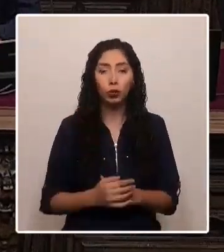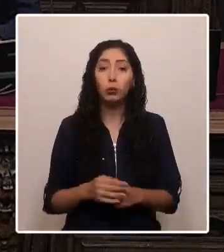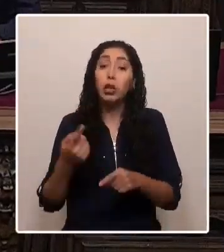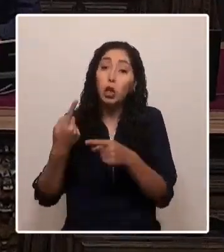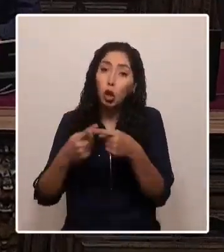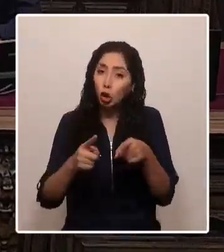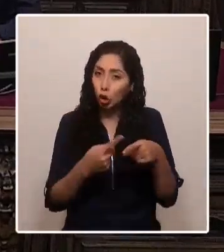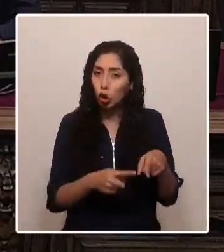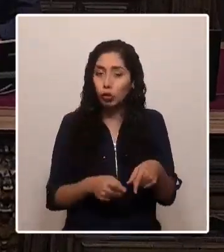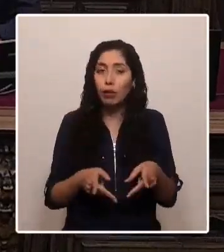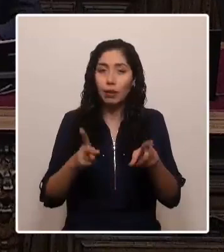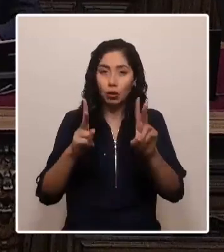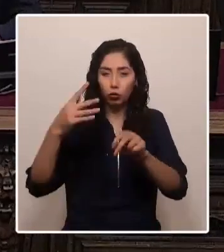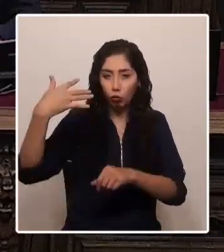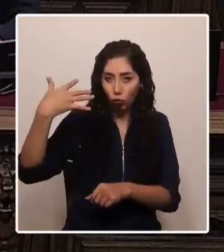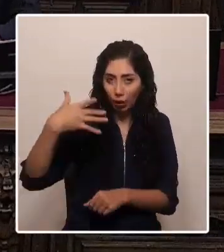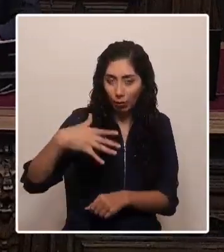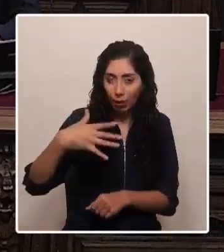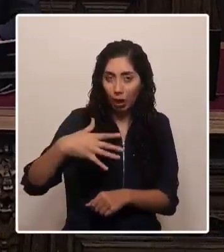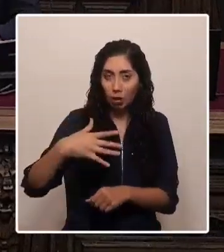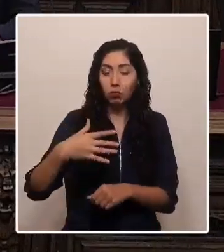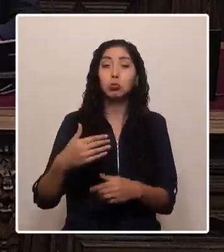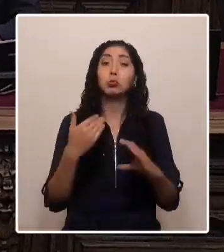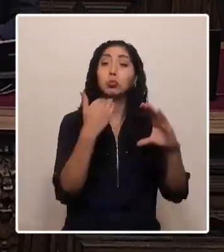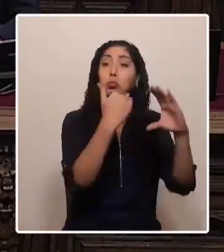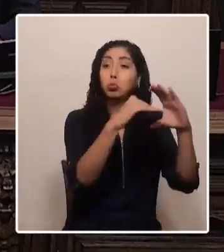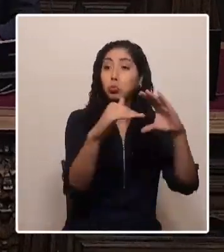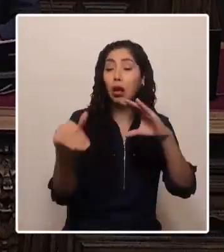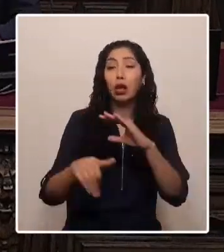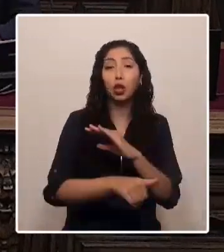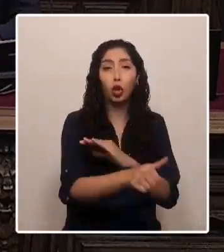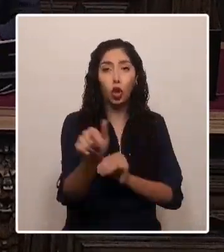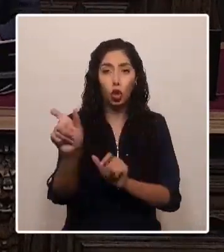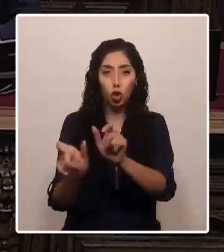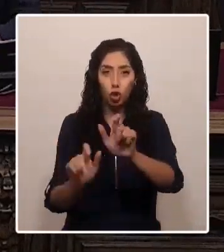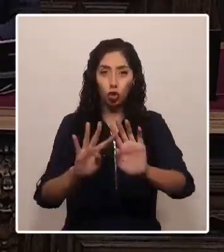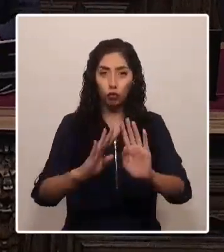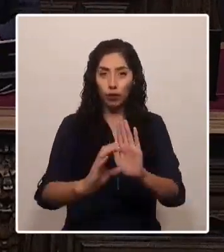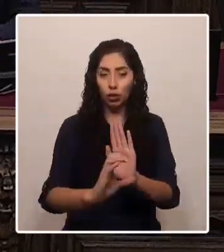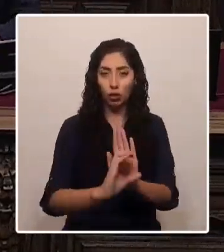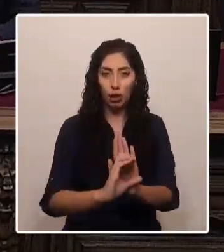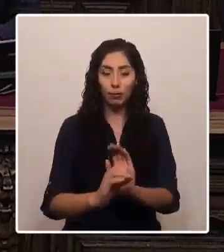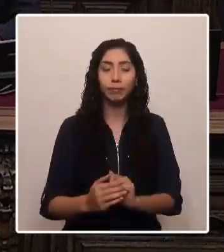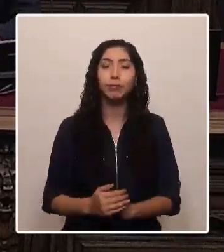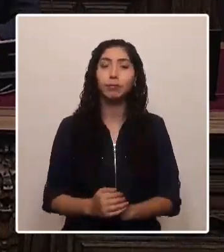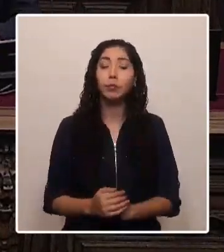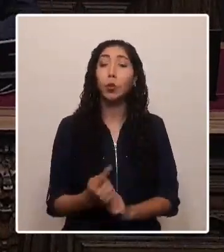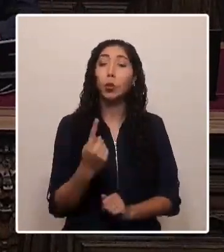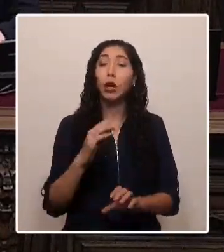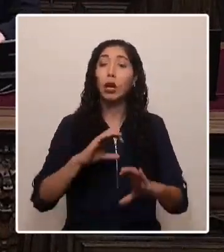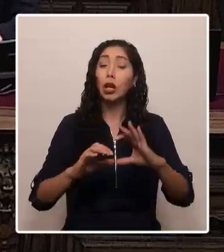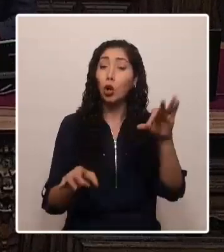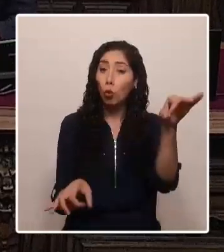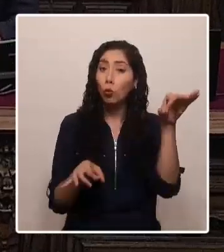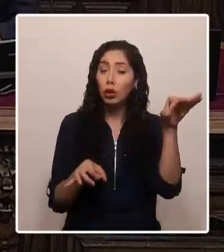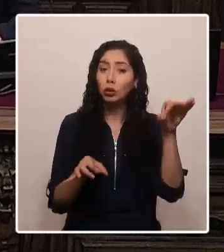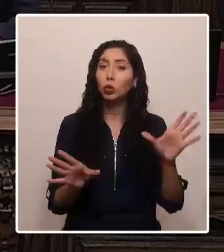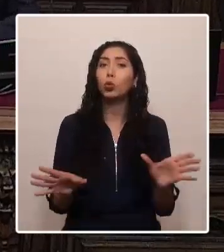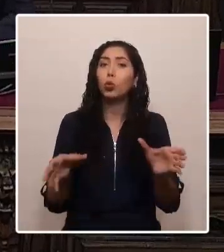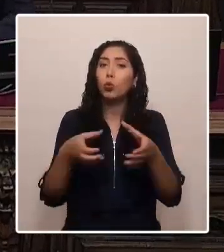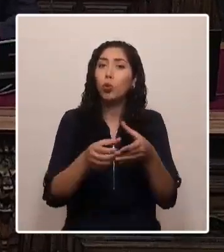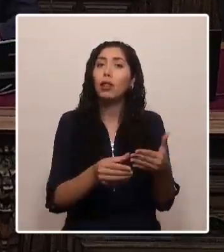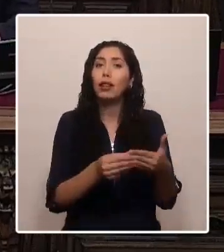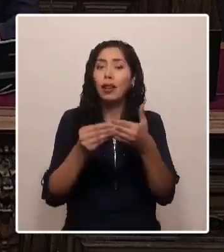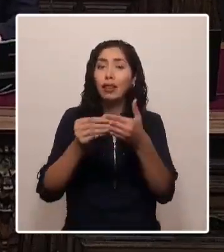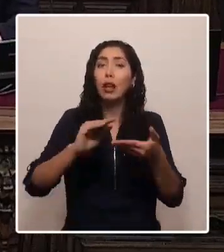fundamentales, que queda a disposición de las señoras y señores convencionales. Una comunicación de un grupo de dirigentes de comunidades